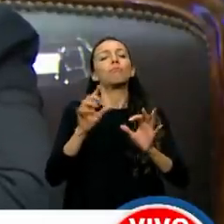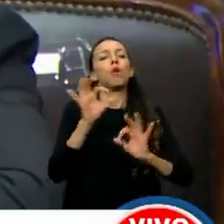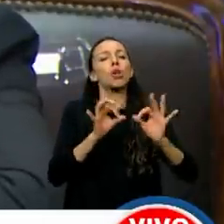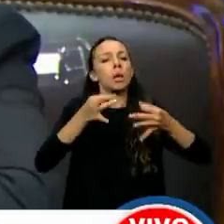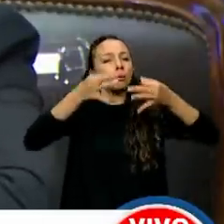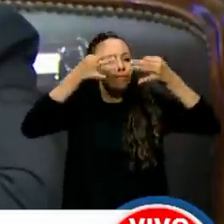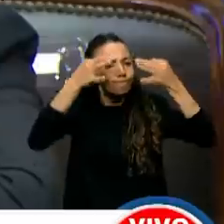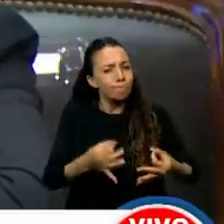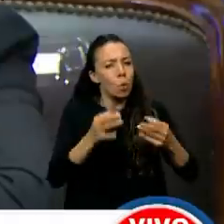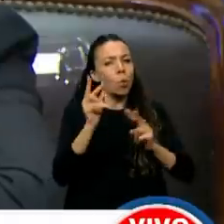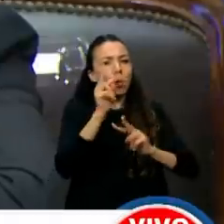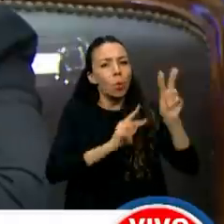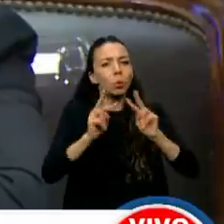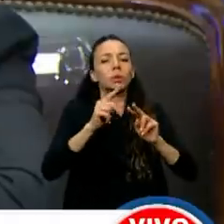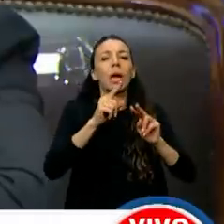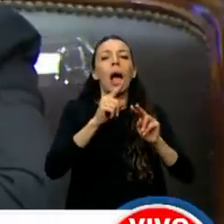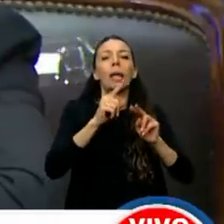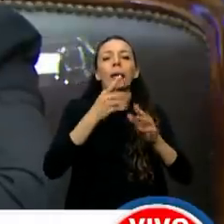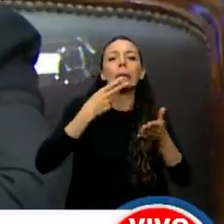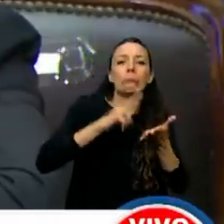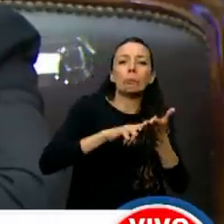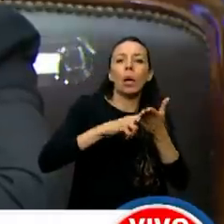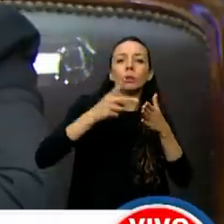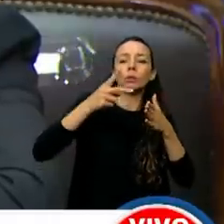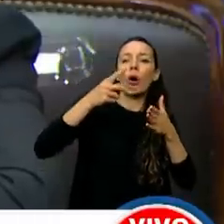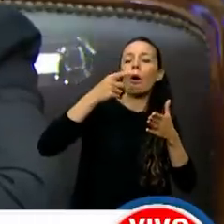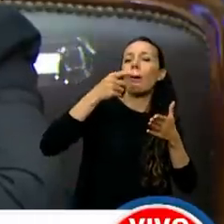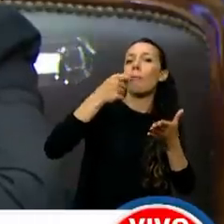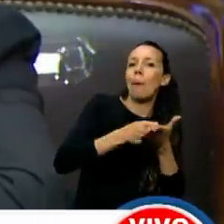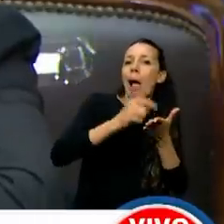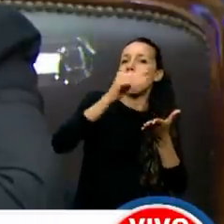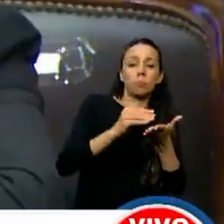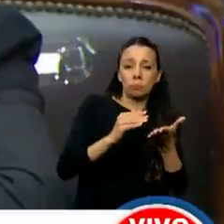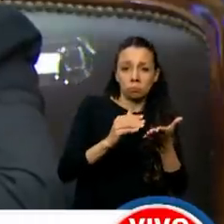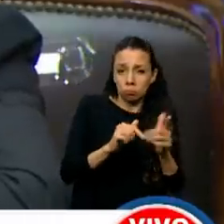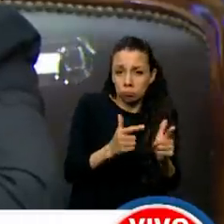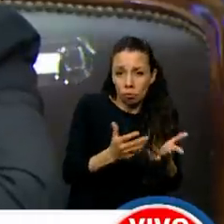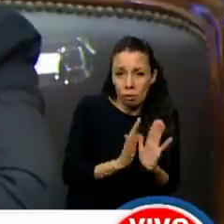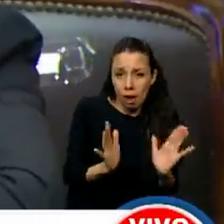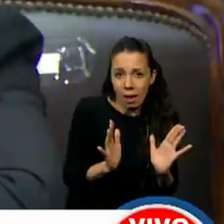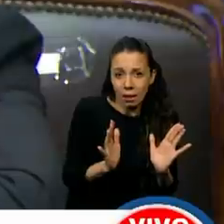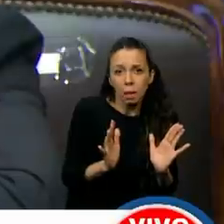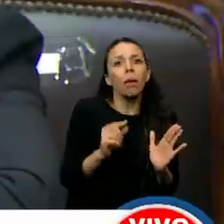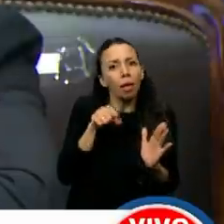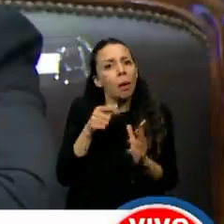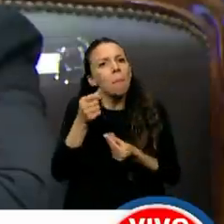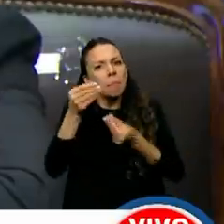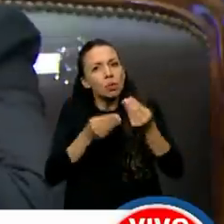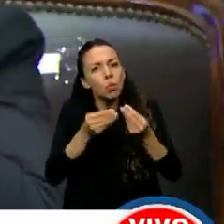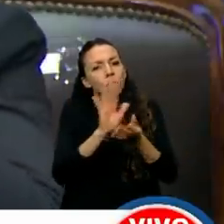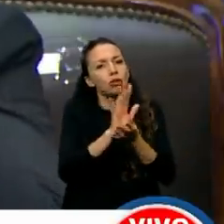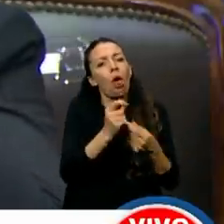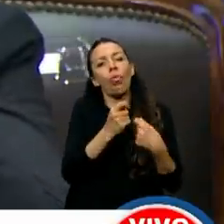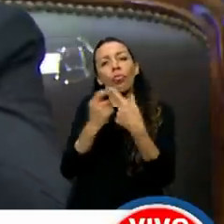reduzca las retenciones a nuestra producción agropecuaria sino que además de las facultades extraordinarias al presidente